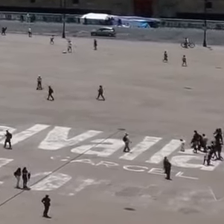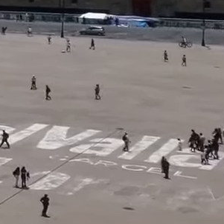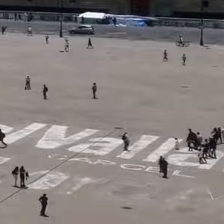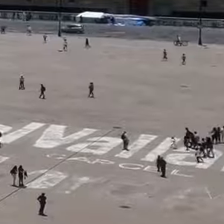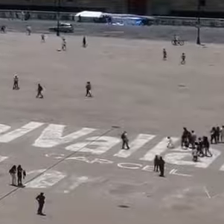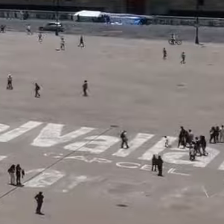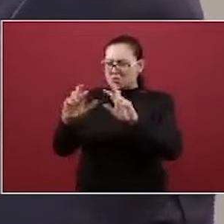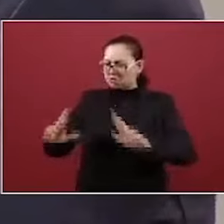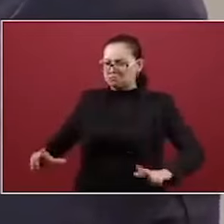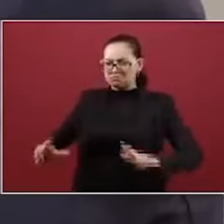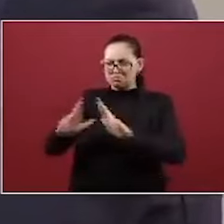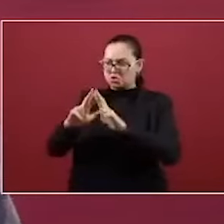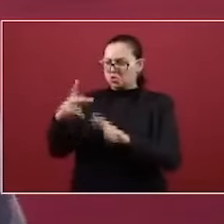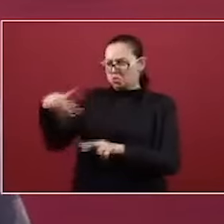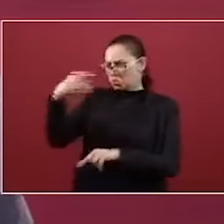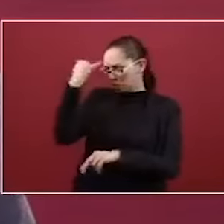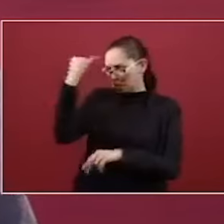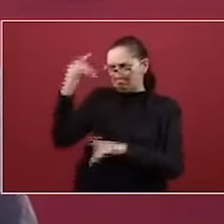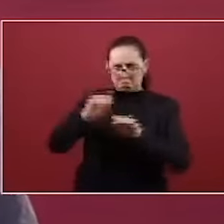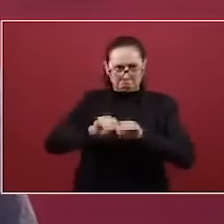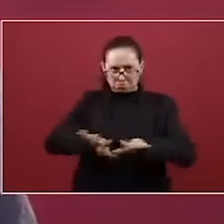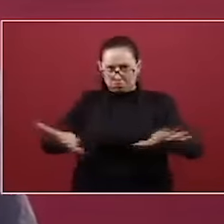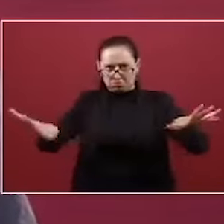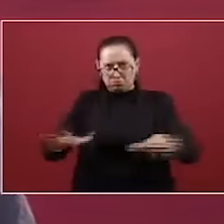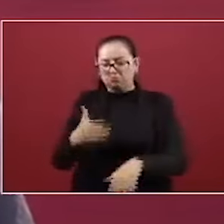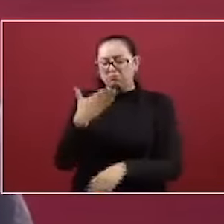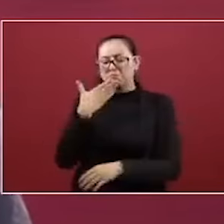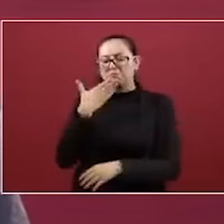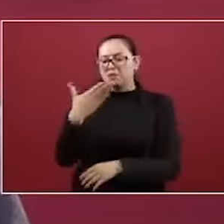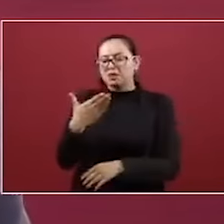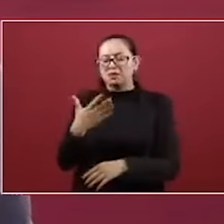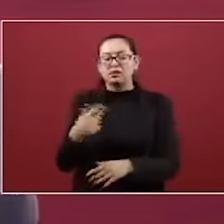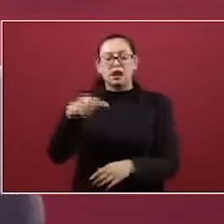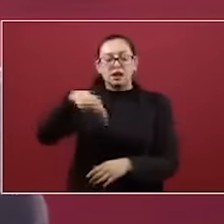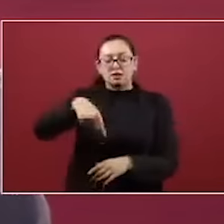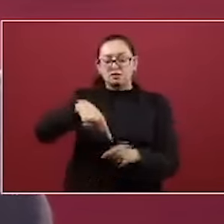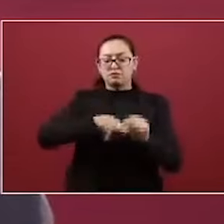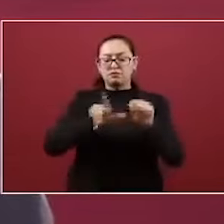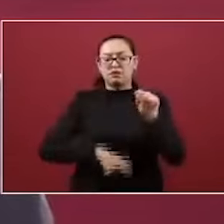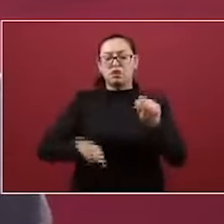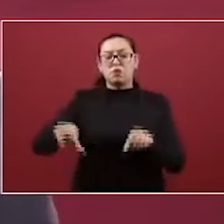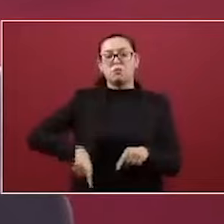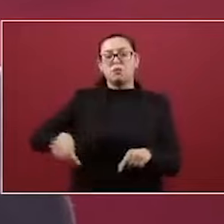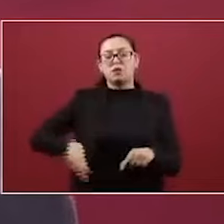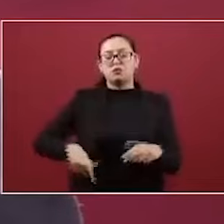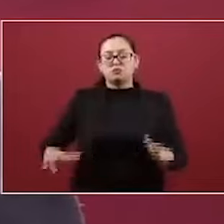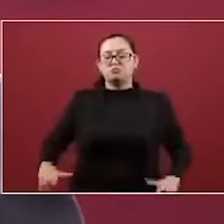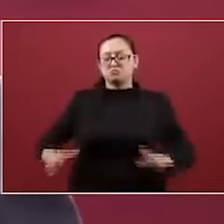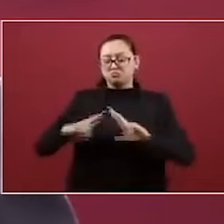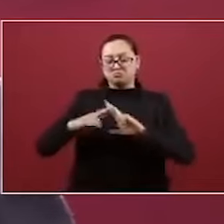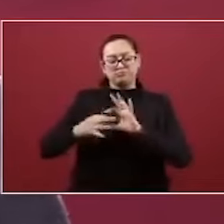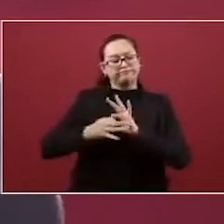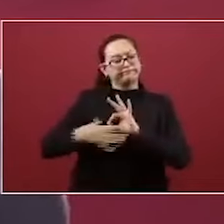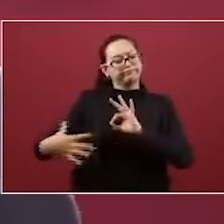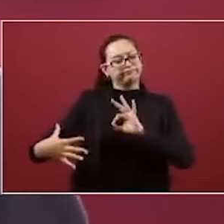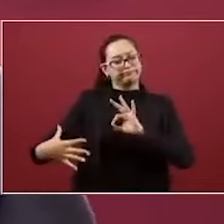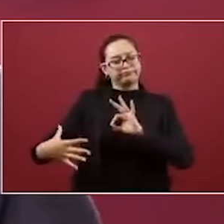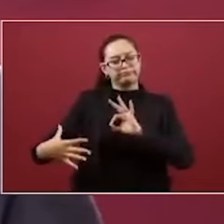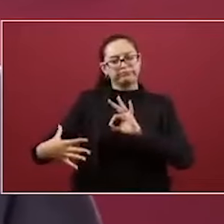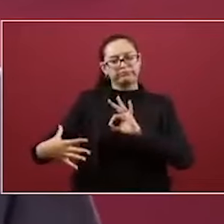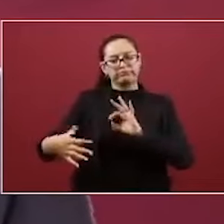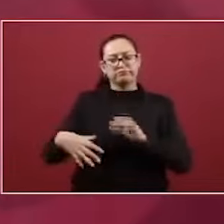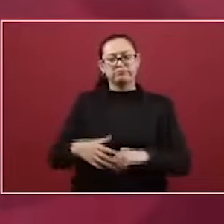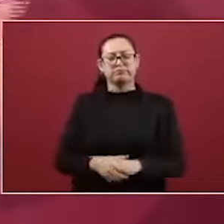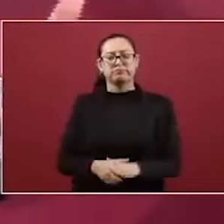Judicial, impulsada por el presidente Andrés Manuel López Obrador. Esta reforma busca modificar de manera significativa